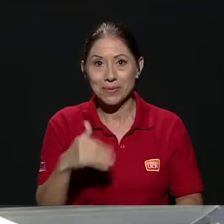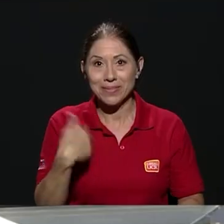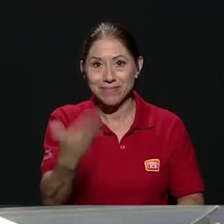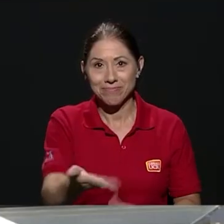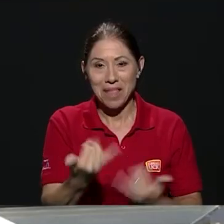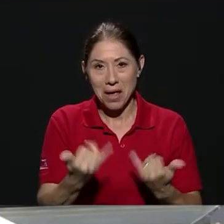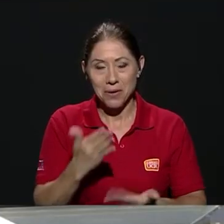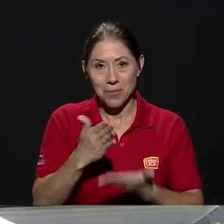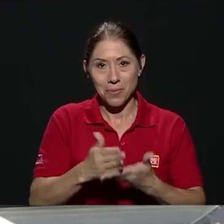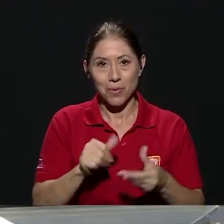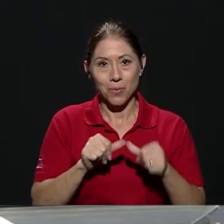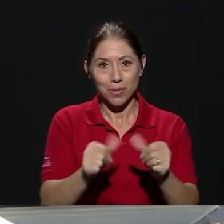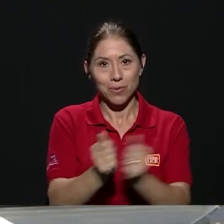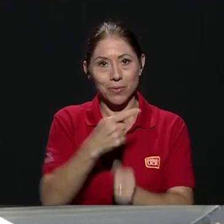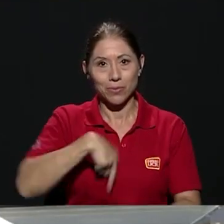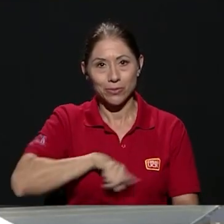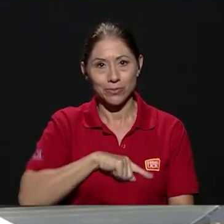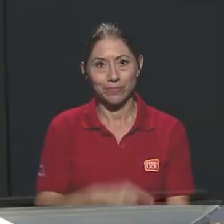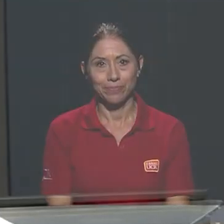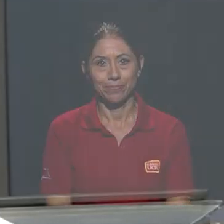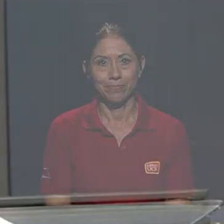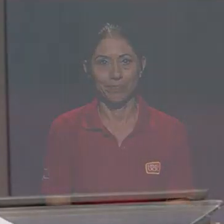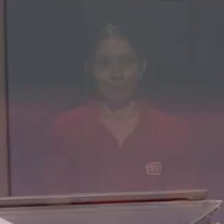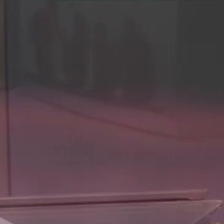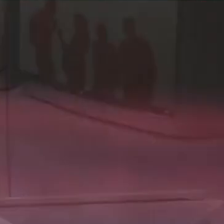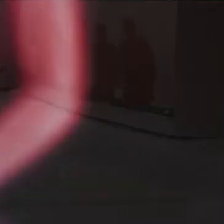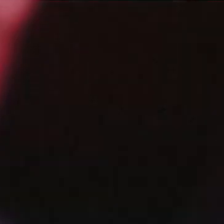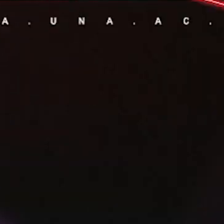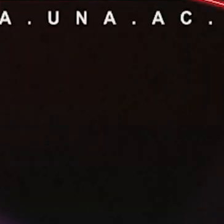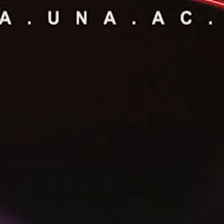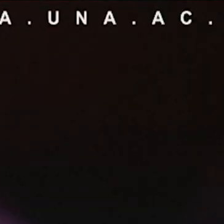vamos a ir a una pausa, quédense con Una Mirada que ya volvemos.